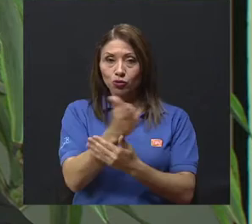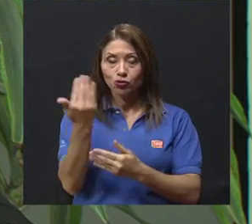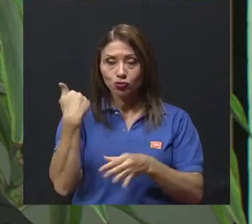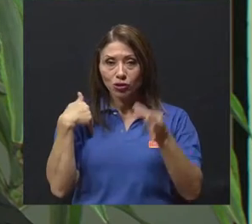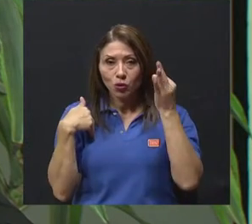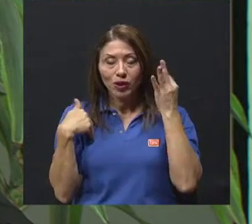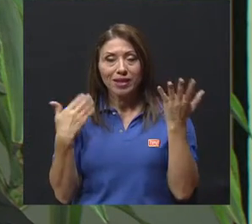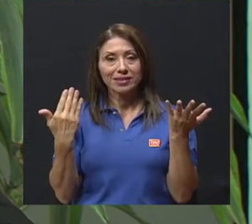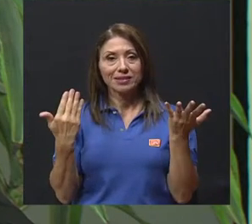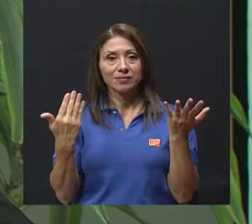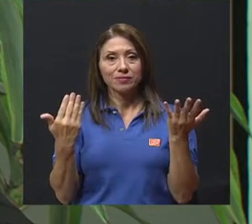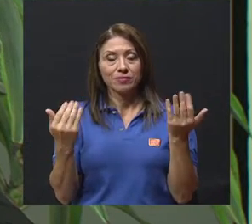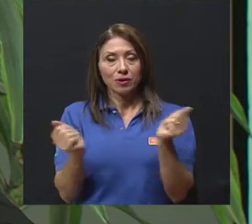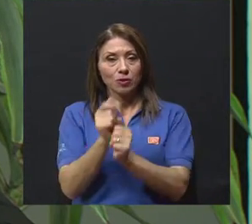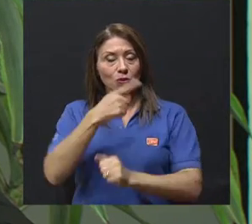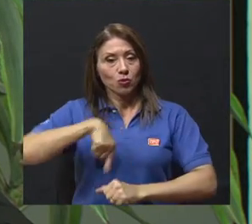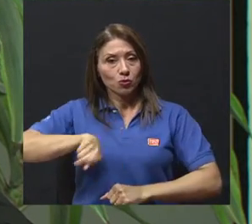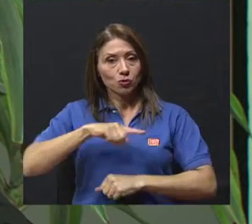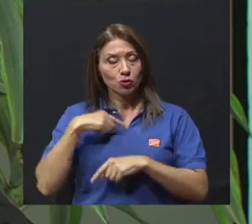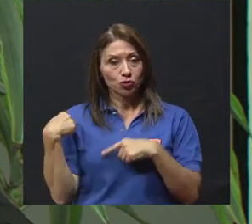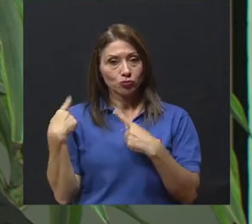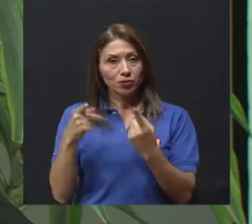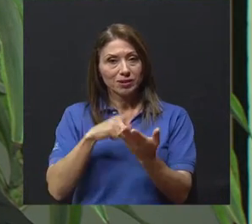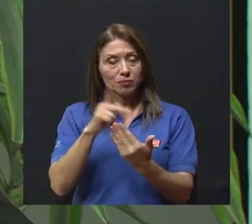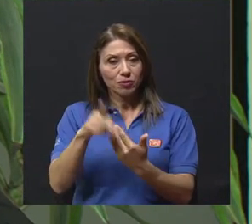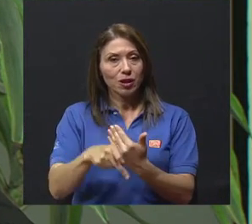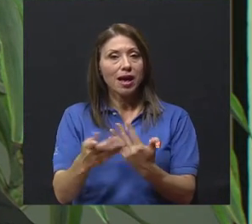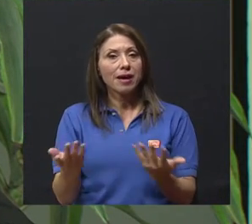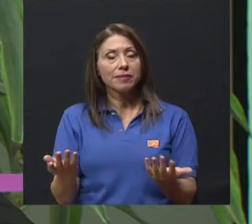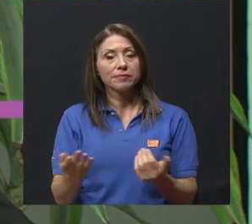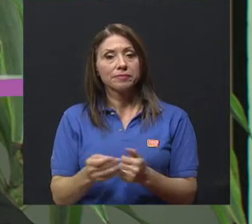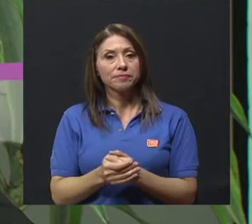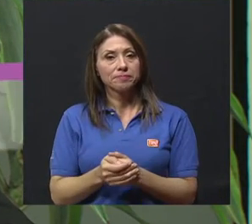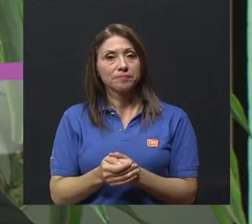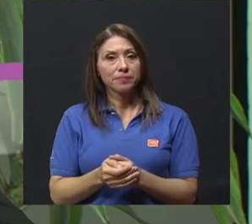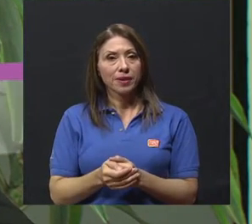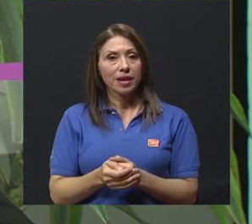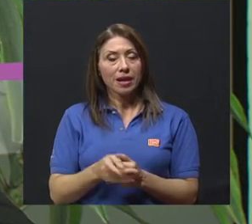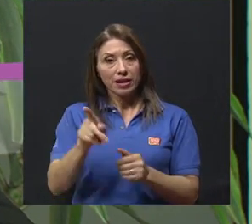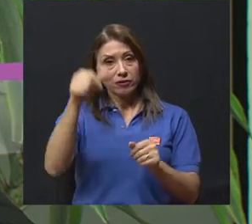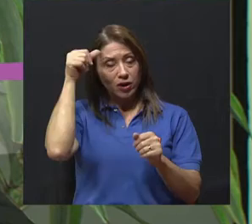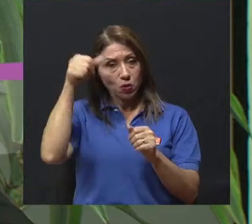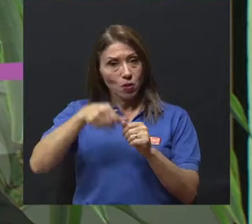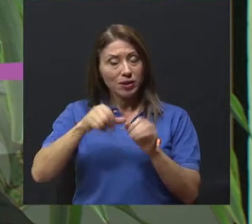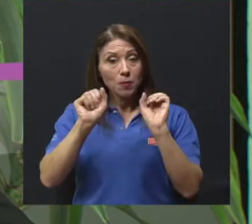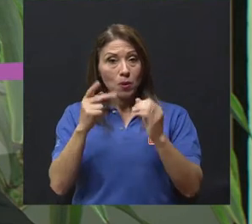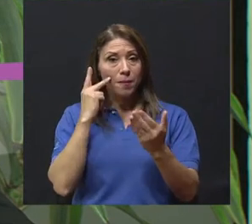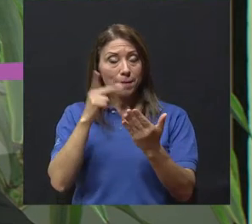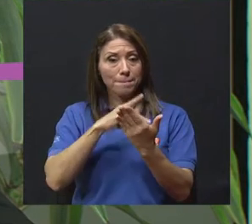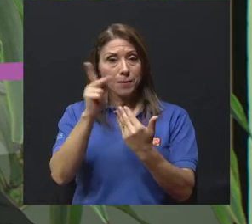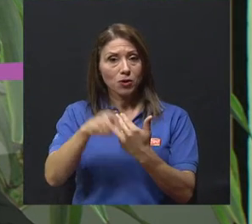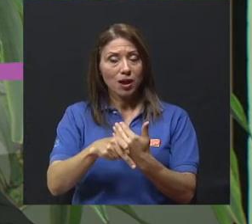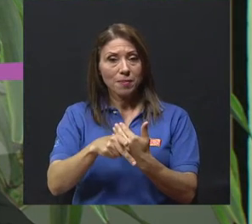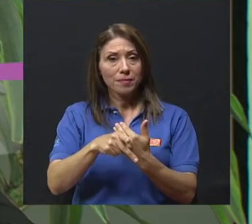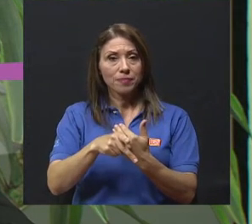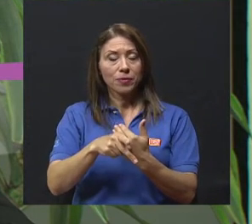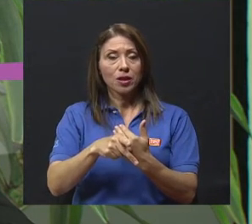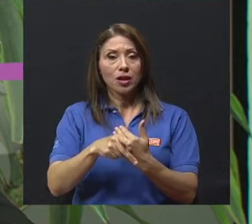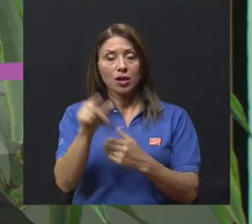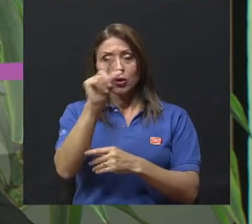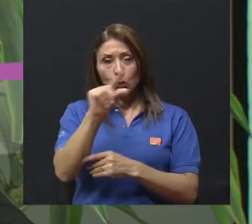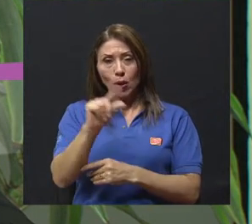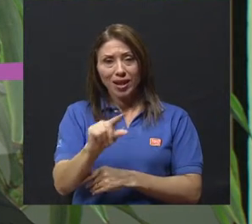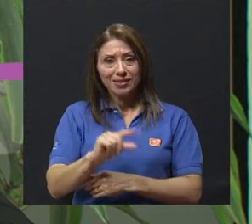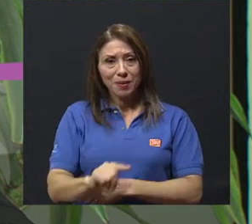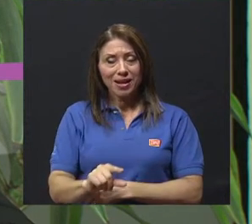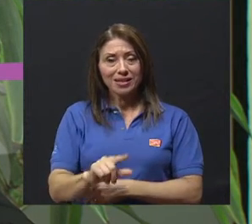y todas que estuvieron a lo largo de este programa con nosotros y recuerden que pueden vernos todos los